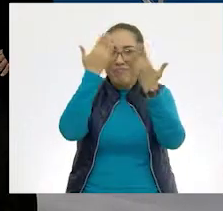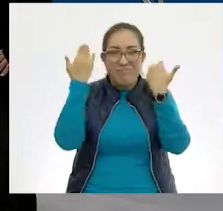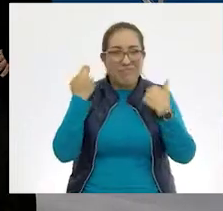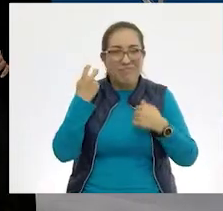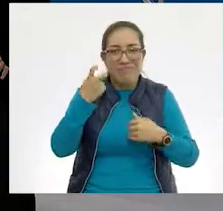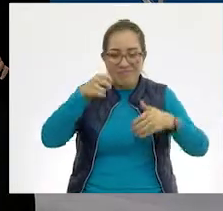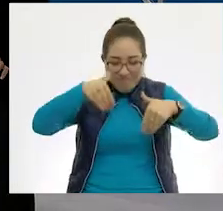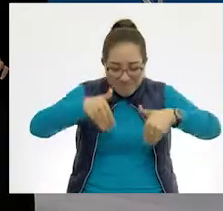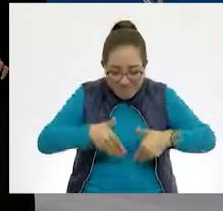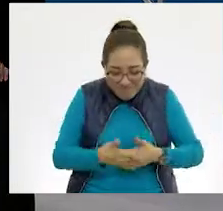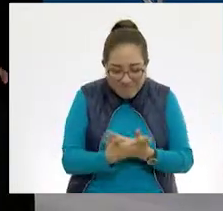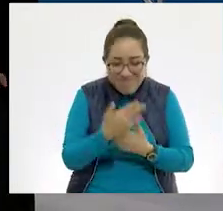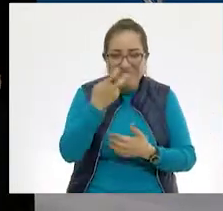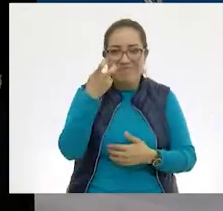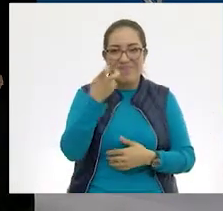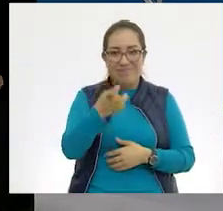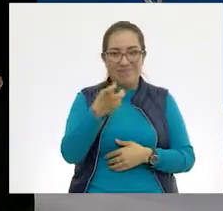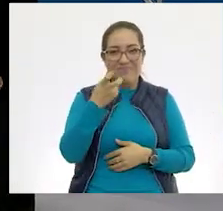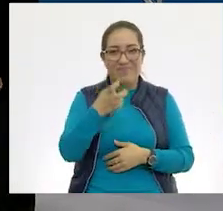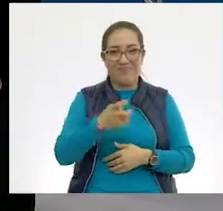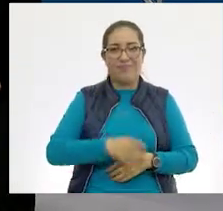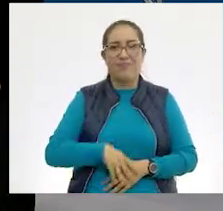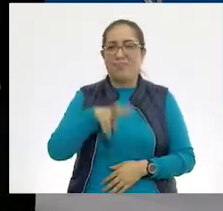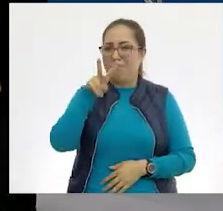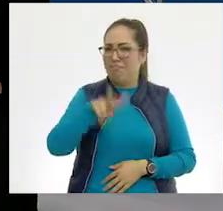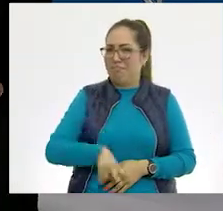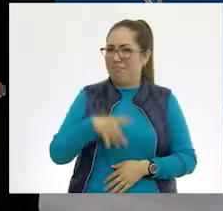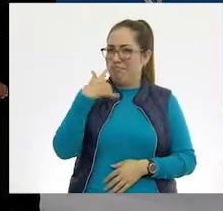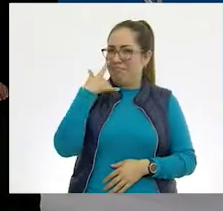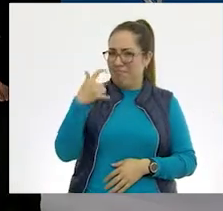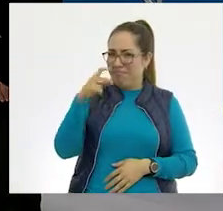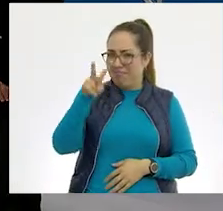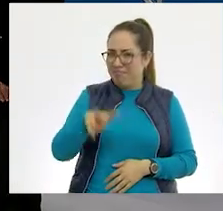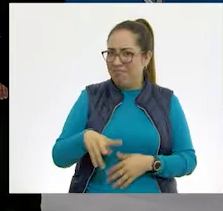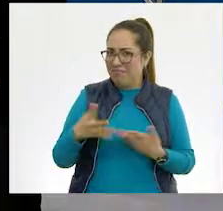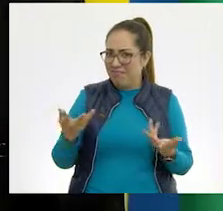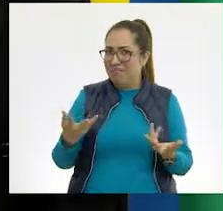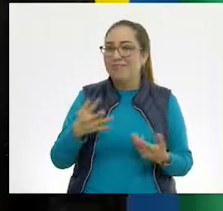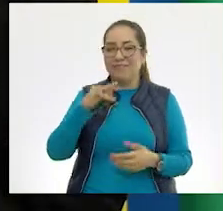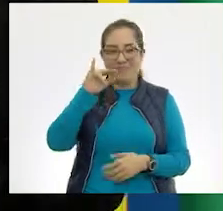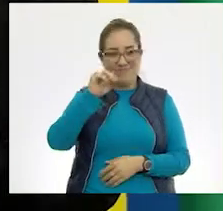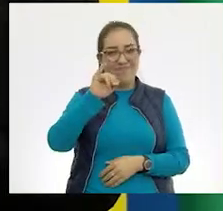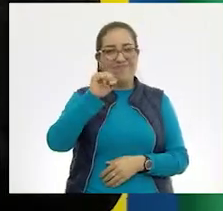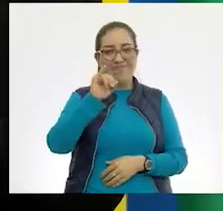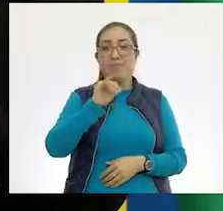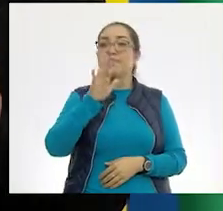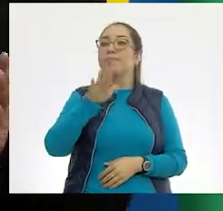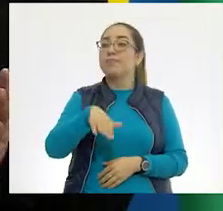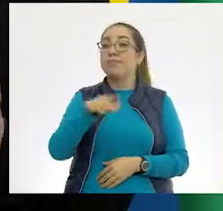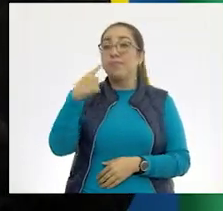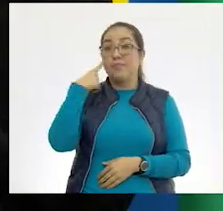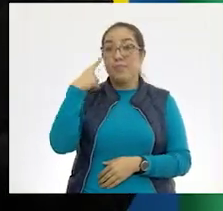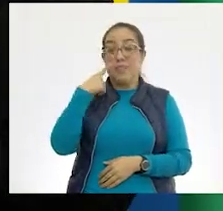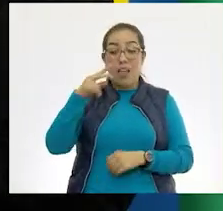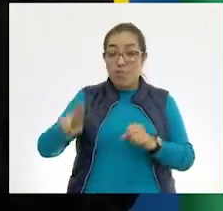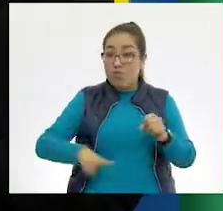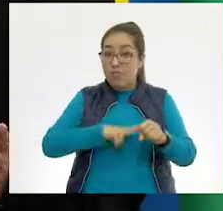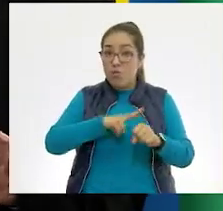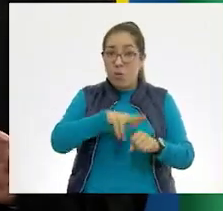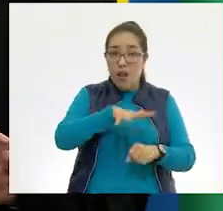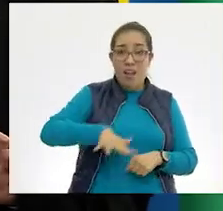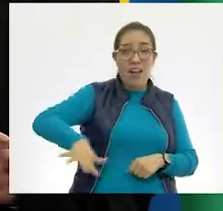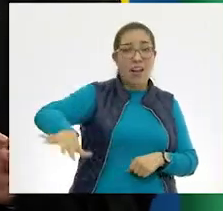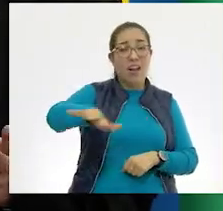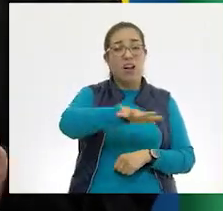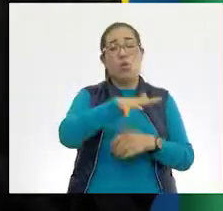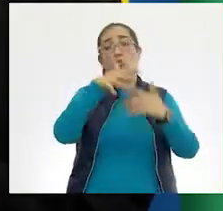de nacimiento. Además, pues es muy raro, ¿no? ¿No cree, maestro? Sí, Alfonso, la naturaleza es